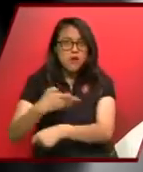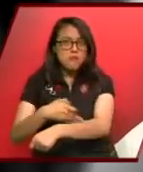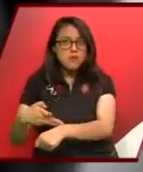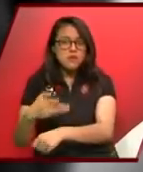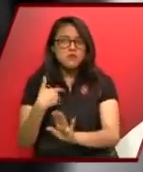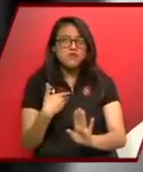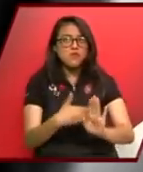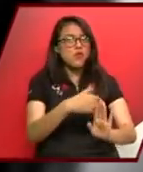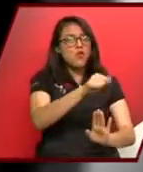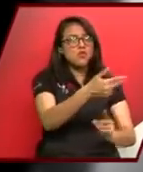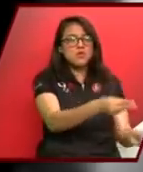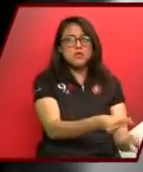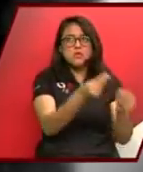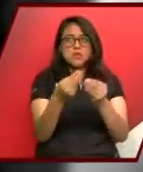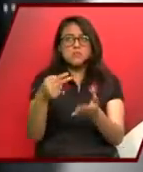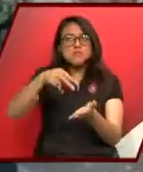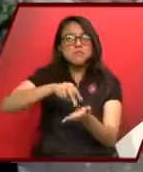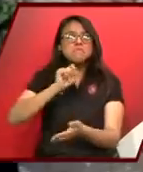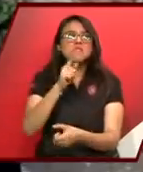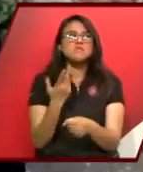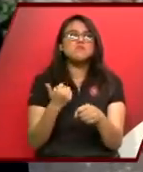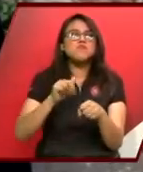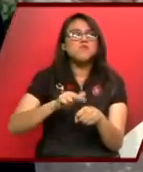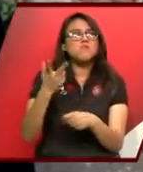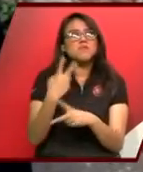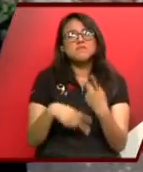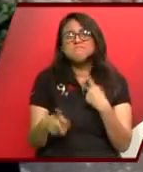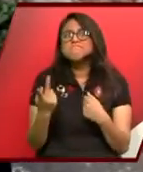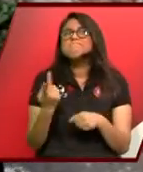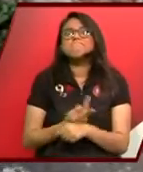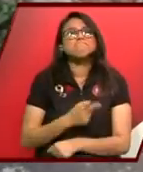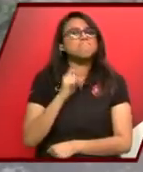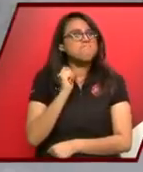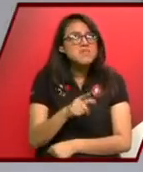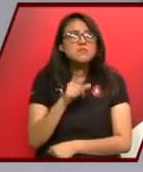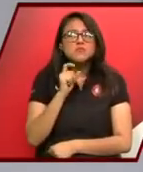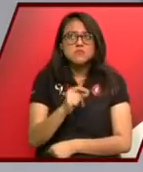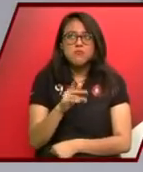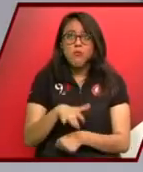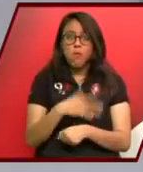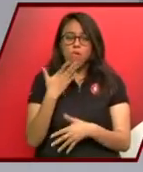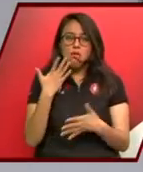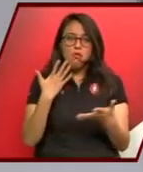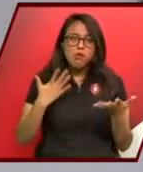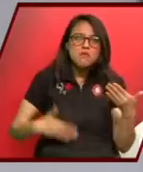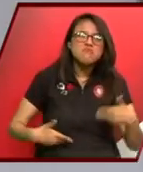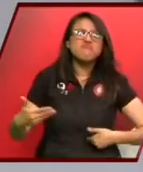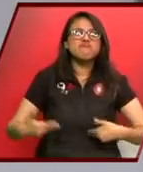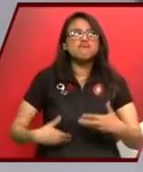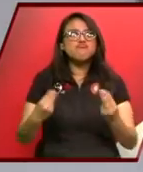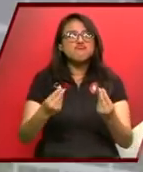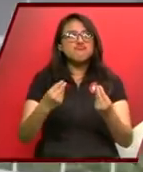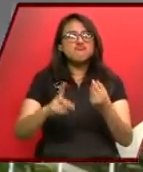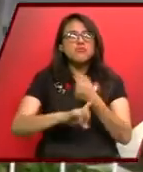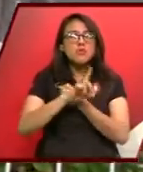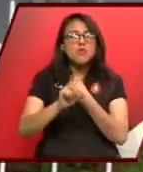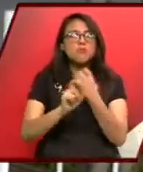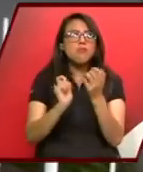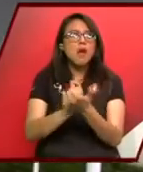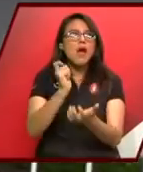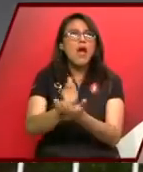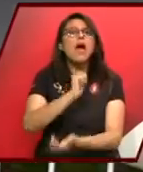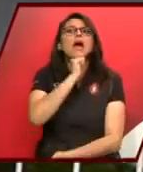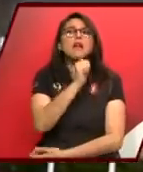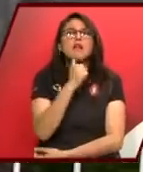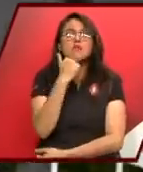salga él y llegue otro administrador, va a pasar lo mismo. Las personas están molestas porque son personas que tienen años de no pagar. Cuestionado